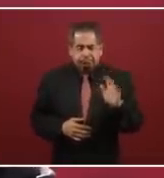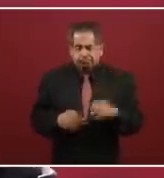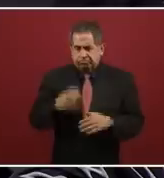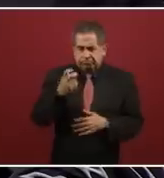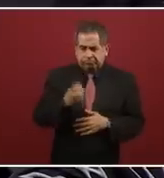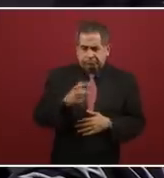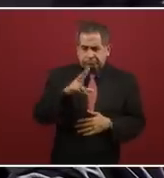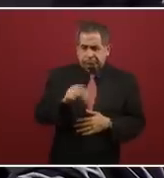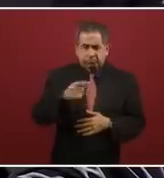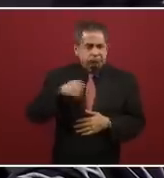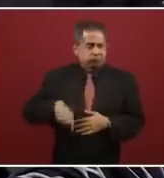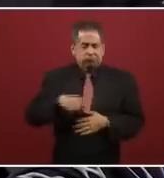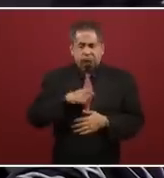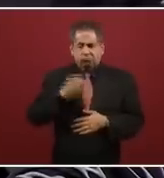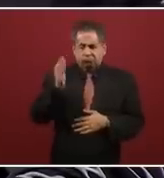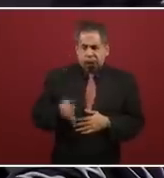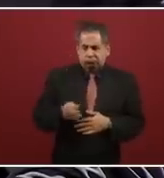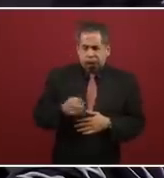lo aceptábamos,